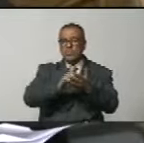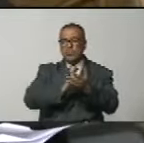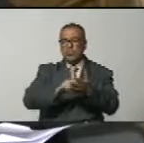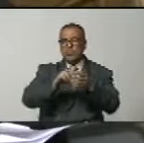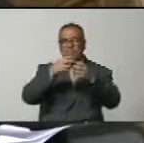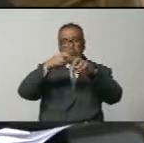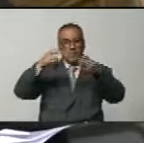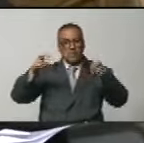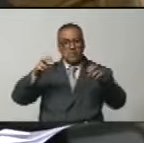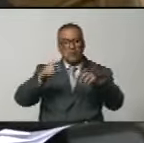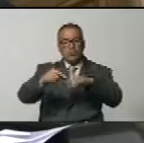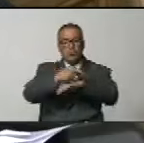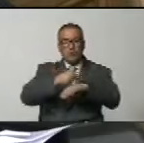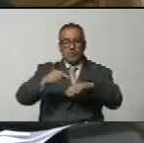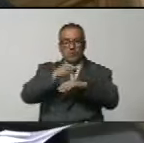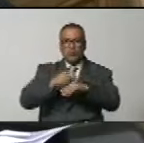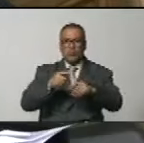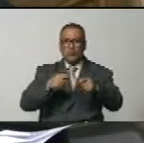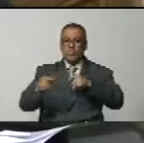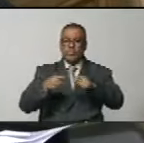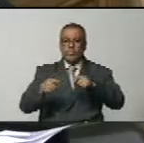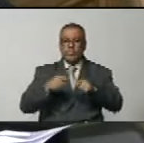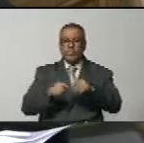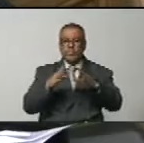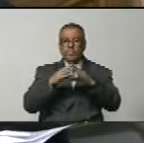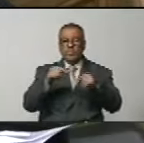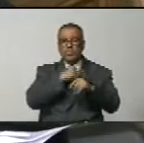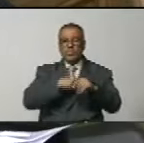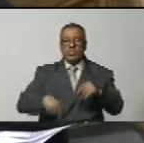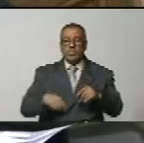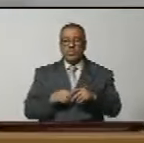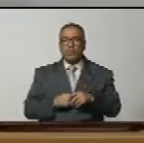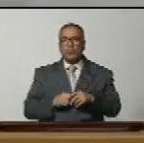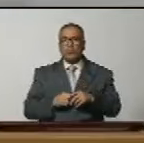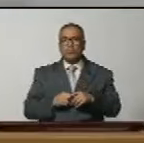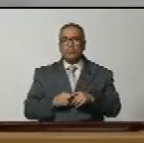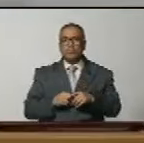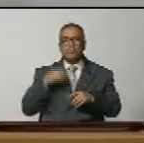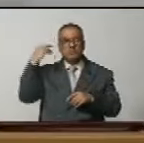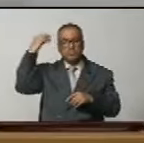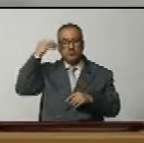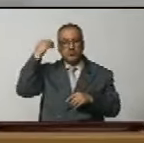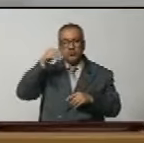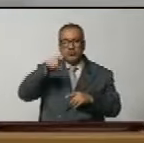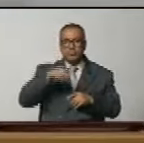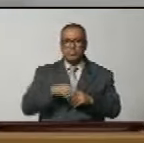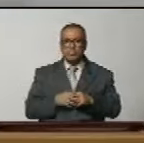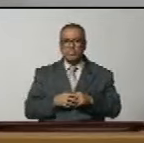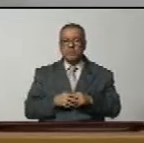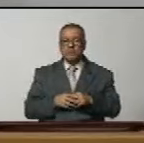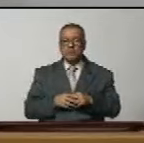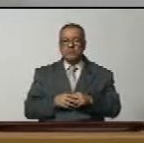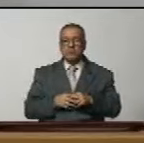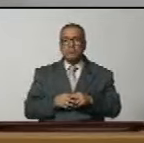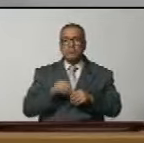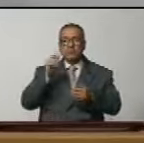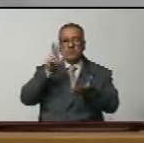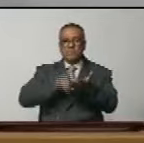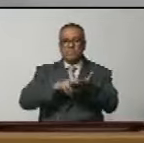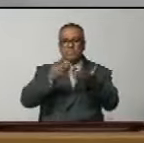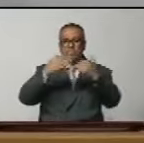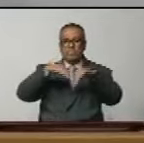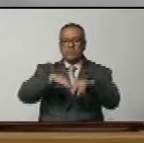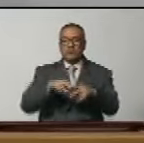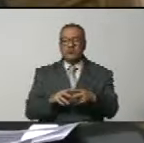epígrafe gobierno y administración es todo ciudadano presidente en consideración el epígrafe aprobado